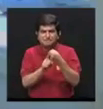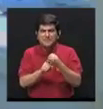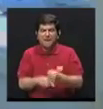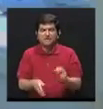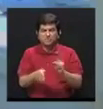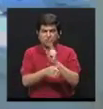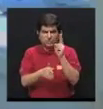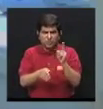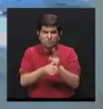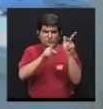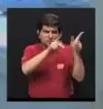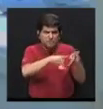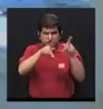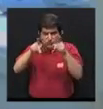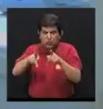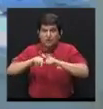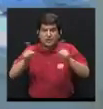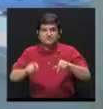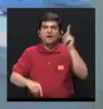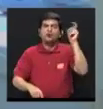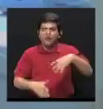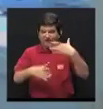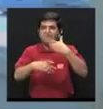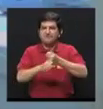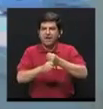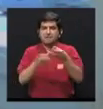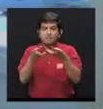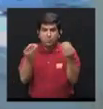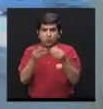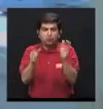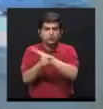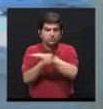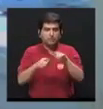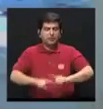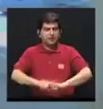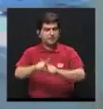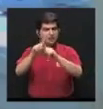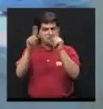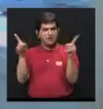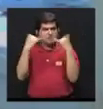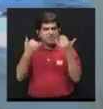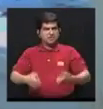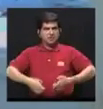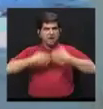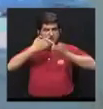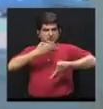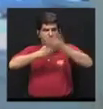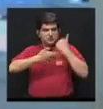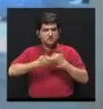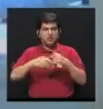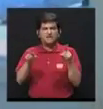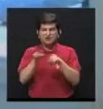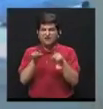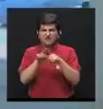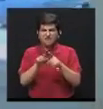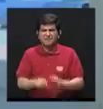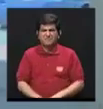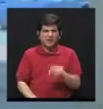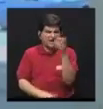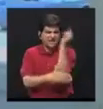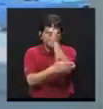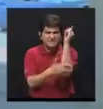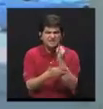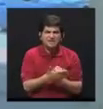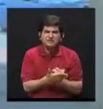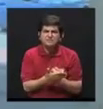evidentemente se debería hacer porque son productos completamente diferentes de lo que ya existía, ¿no? Y además van diseñados estos,